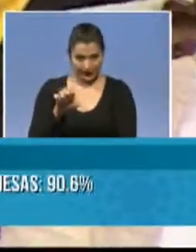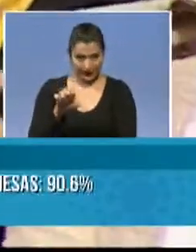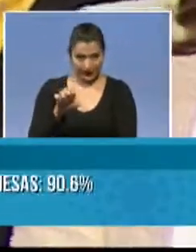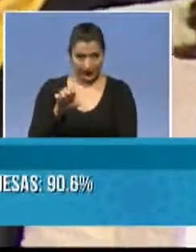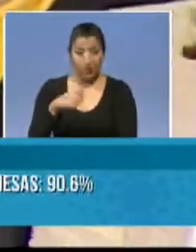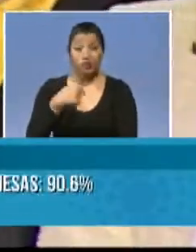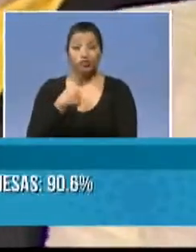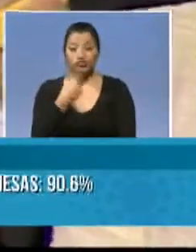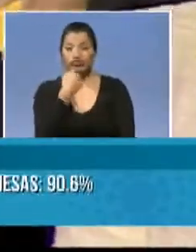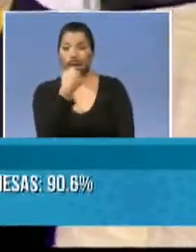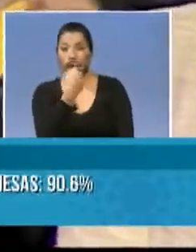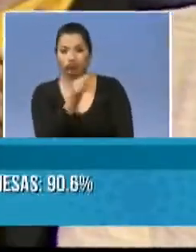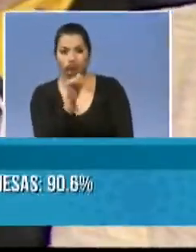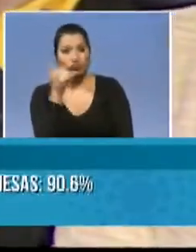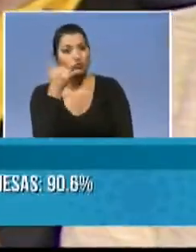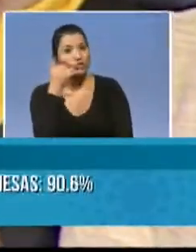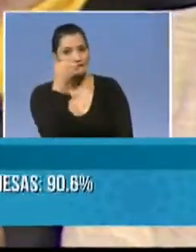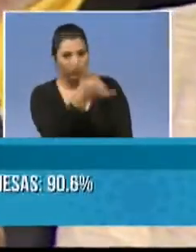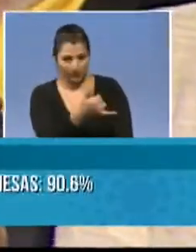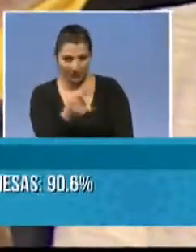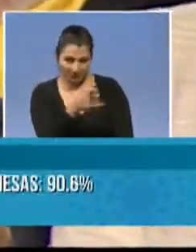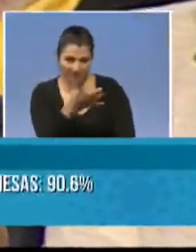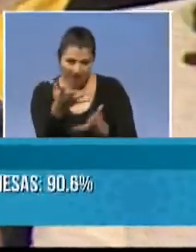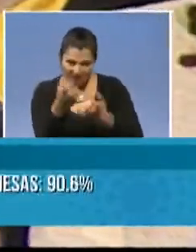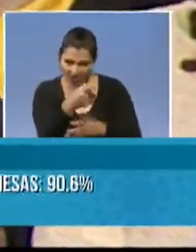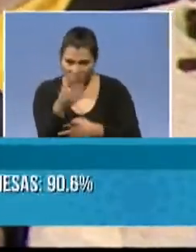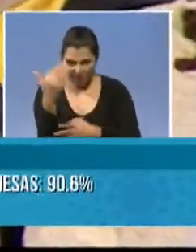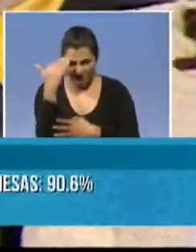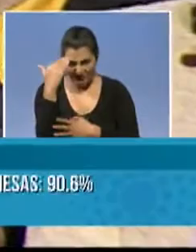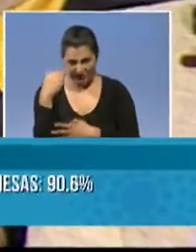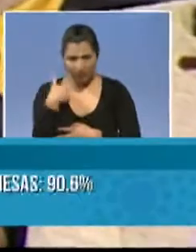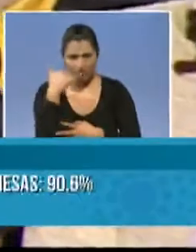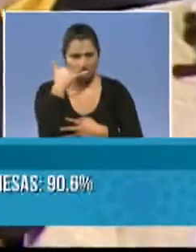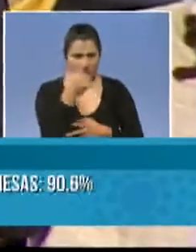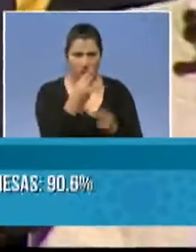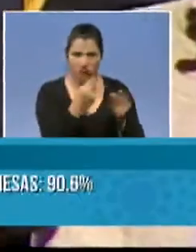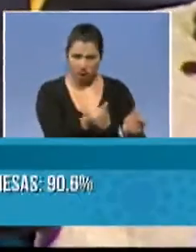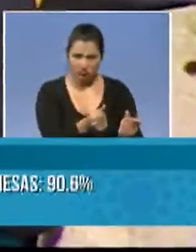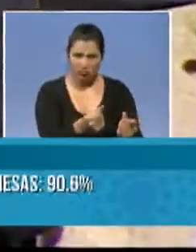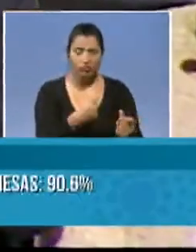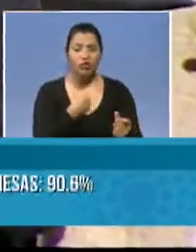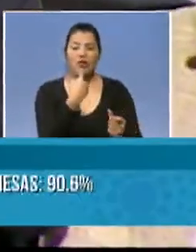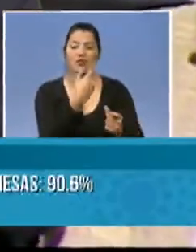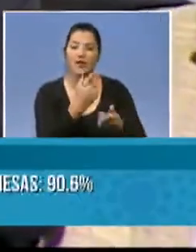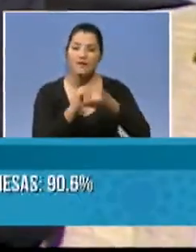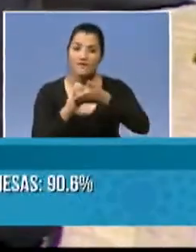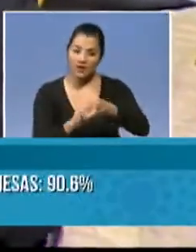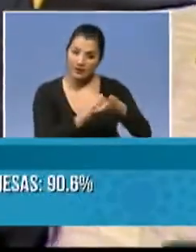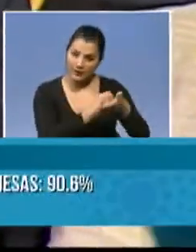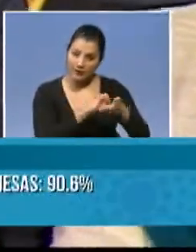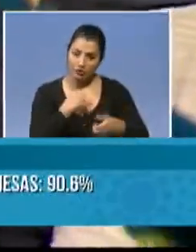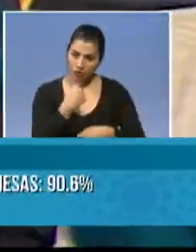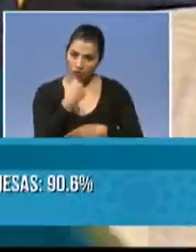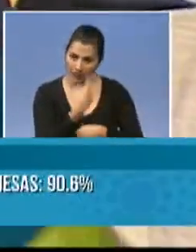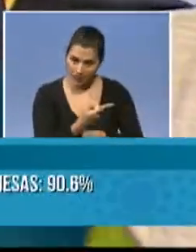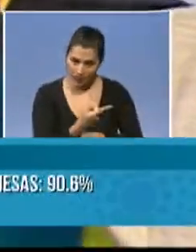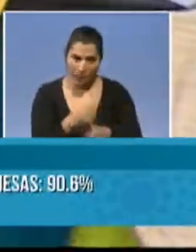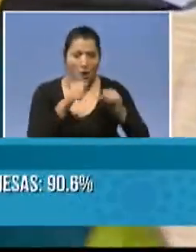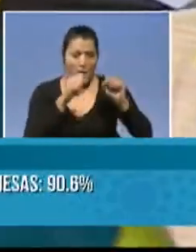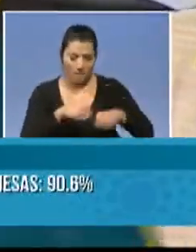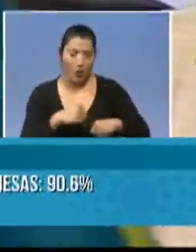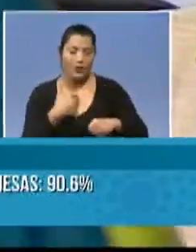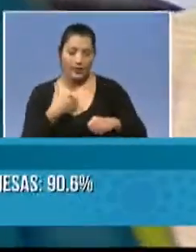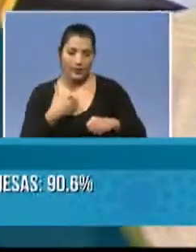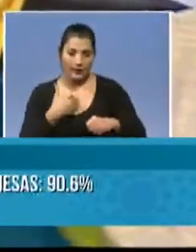lo llamé, quiero que sepan que lo llamé por teléfono de manera inmediata, le di mis felicitaciones y le dije que puede contar